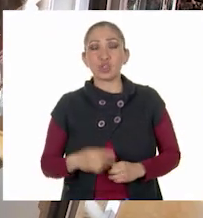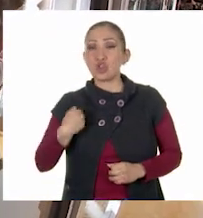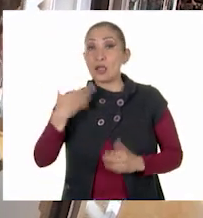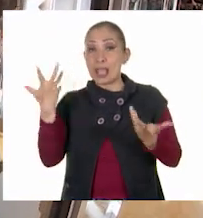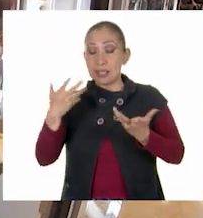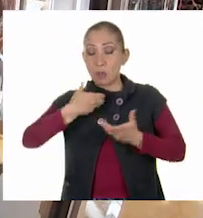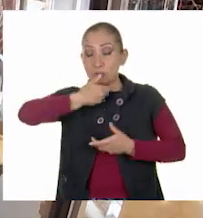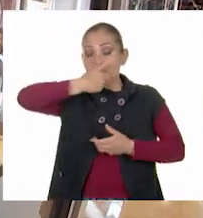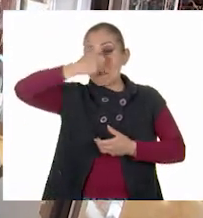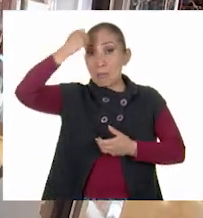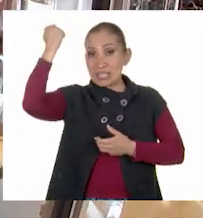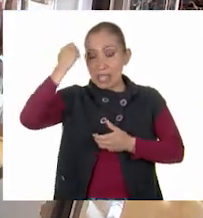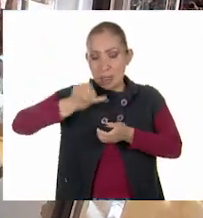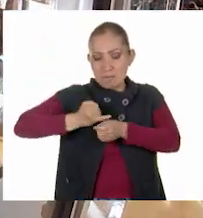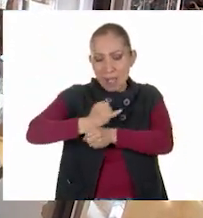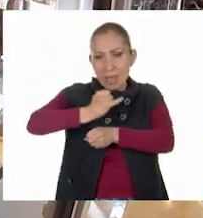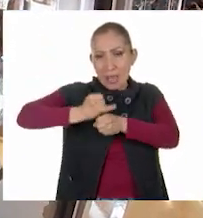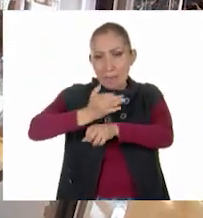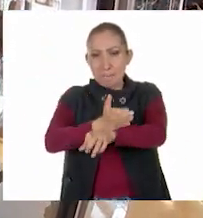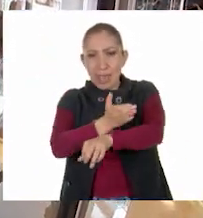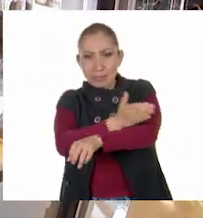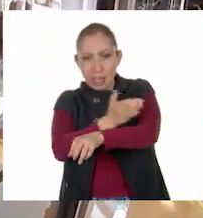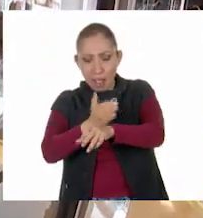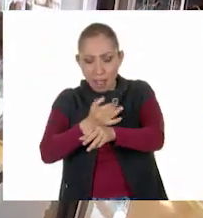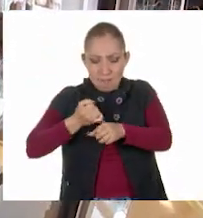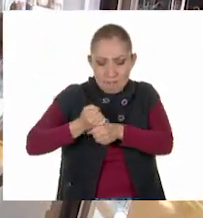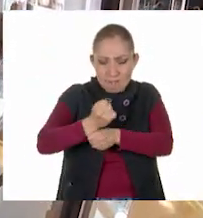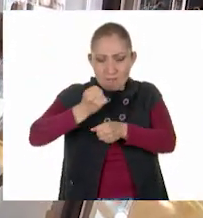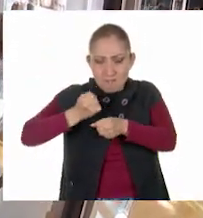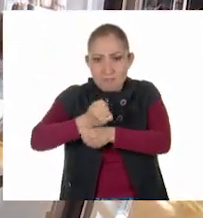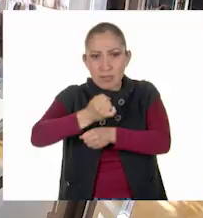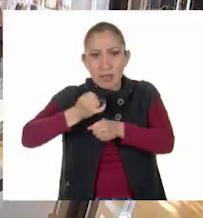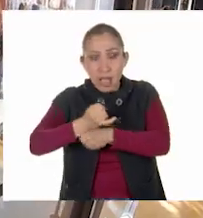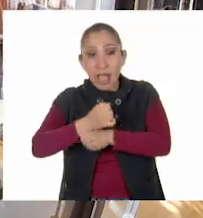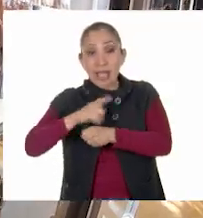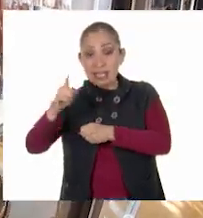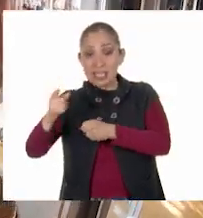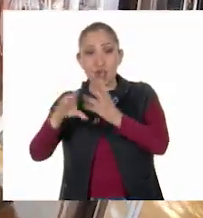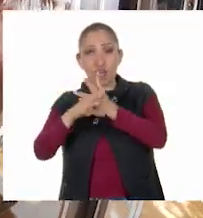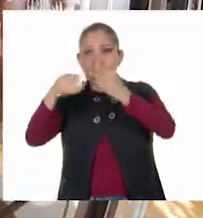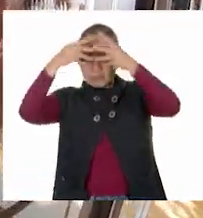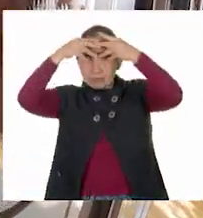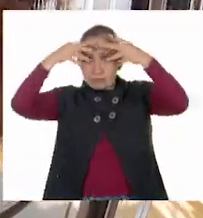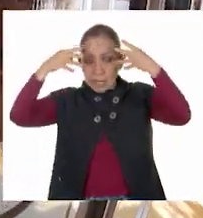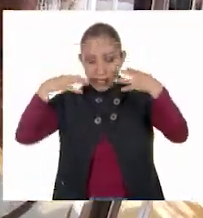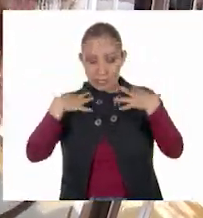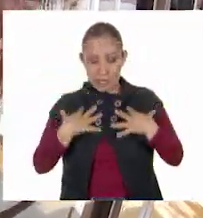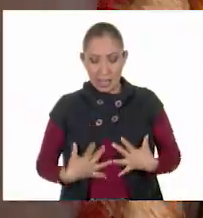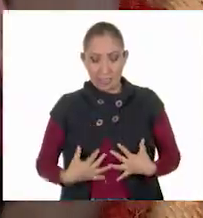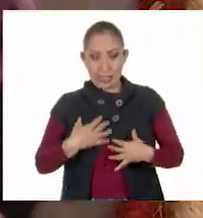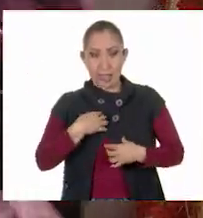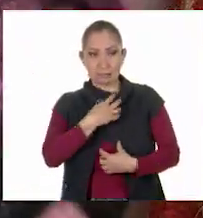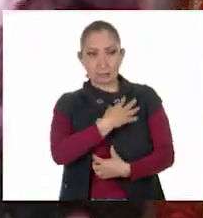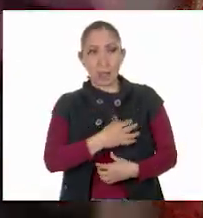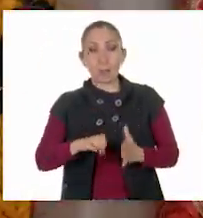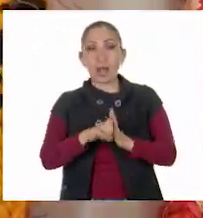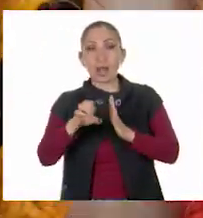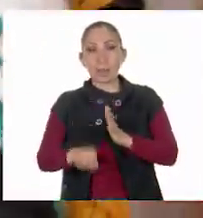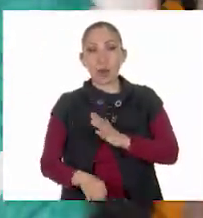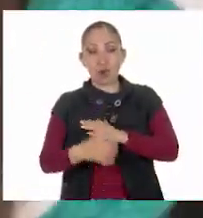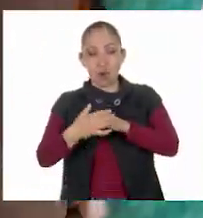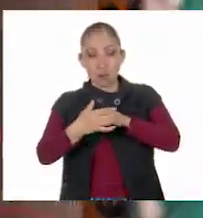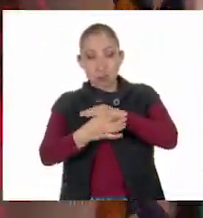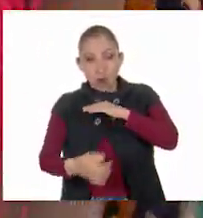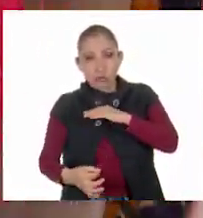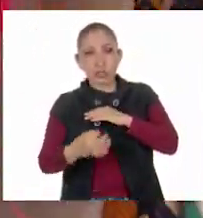Elaboramos las máscaras talladas en madera y los accesorios que lleva el traje de charro. Por ejemplo, las